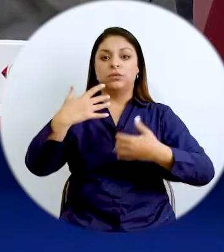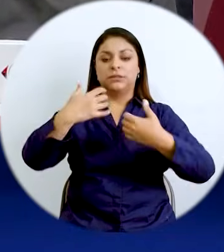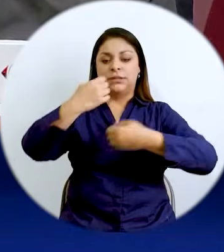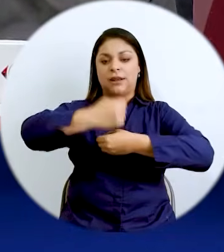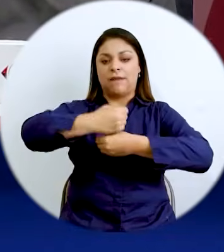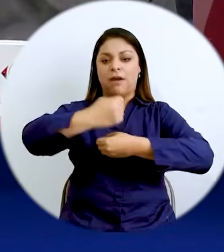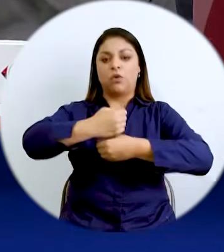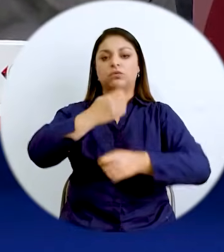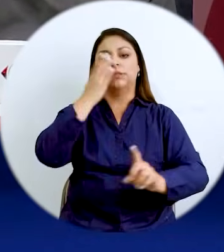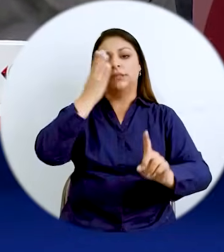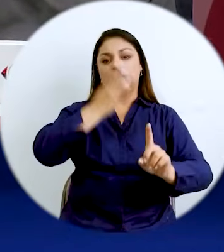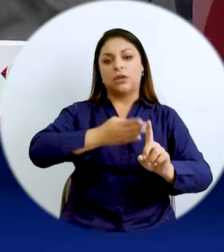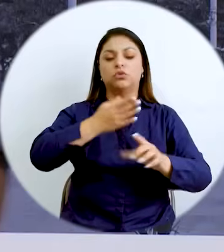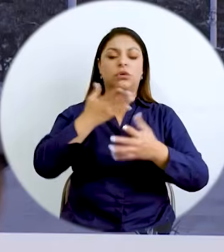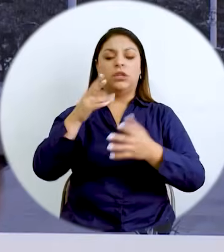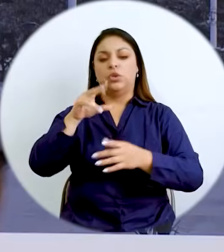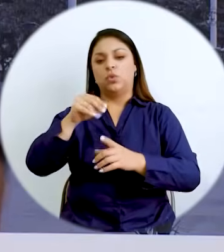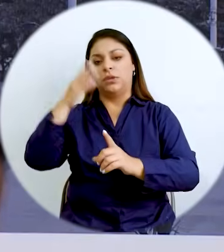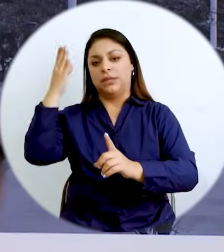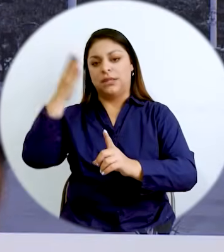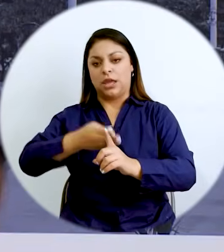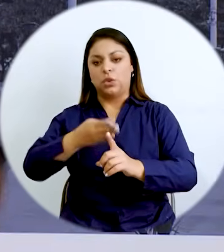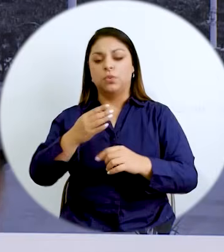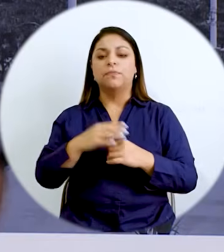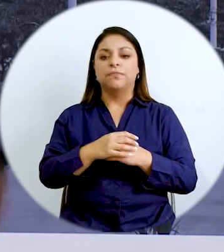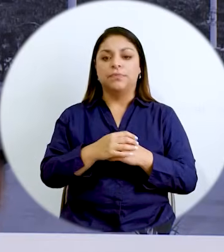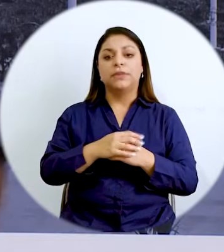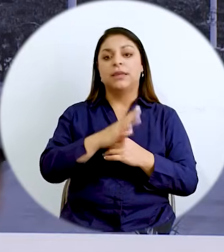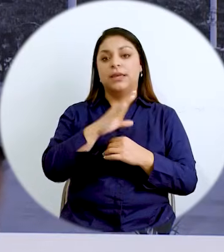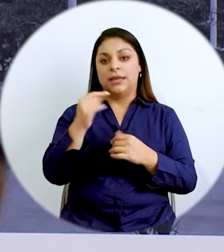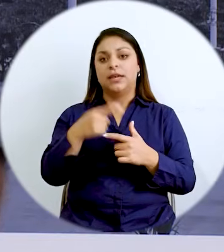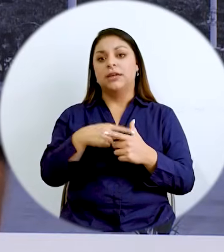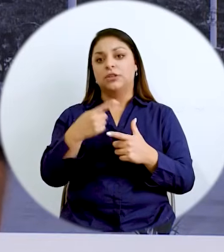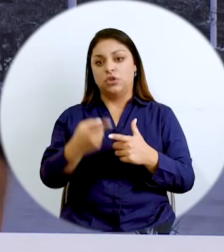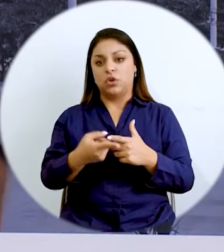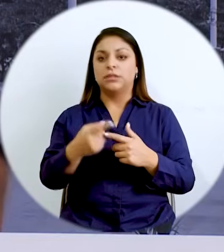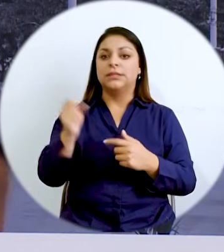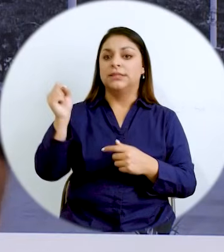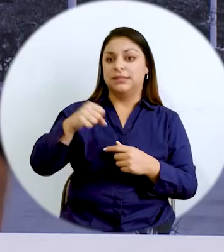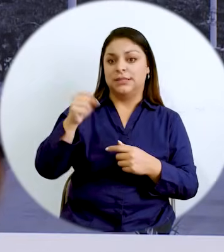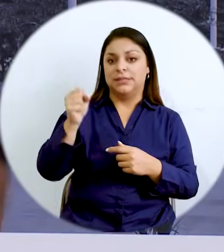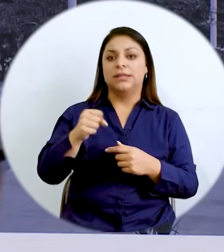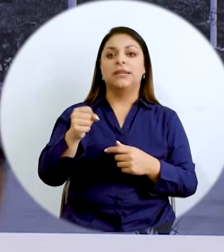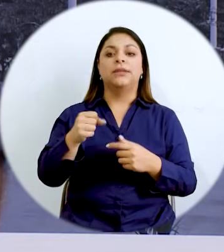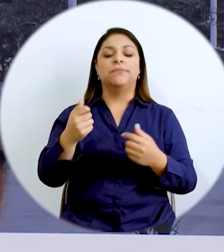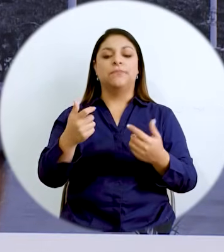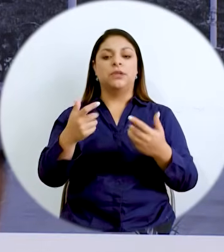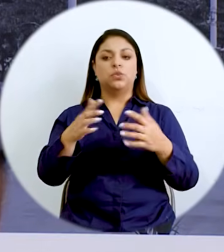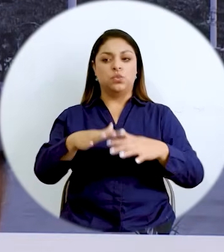e indirectos, ¿verdad? Y entonces sí es un sector de muchísima